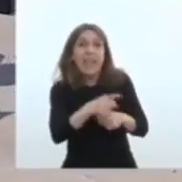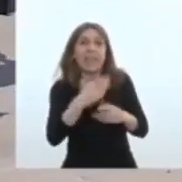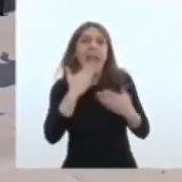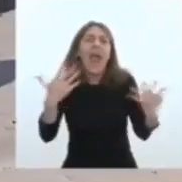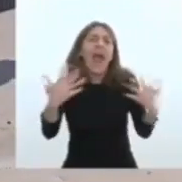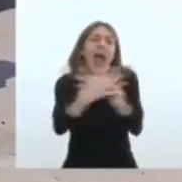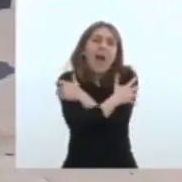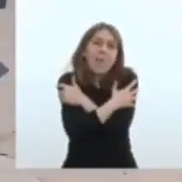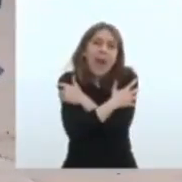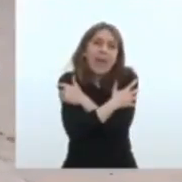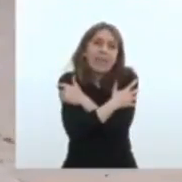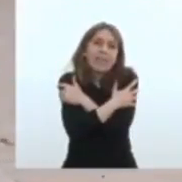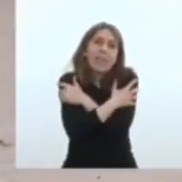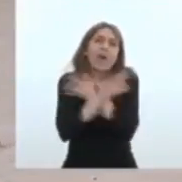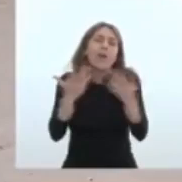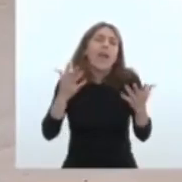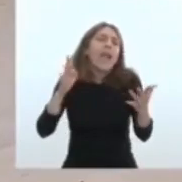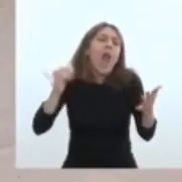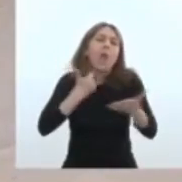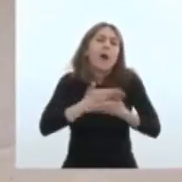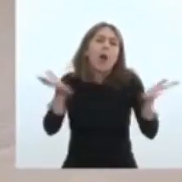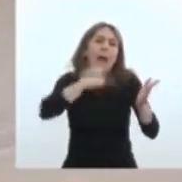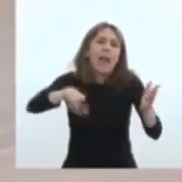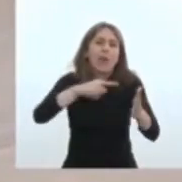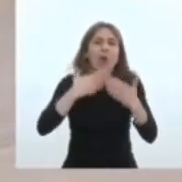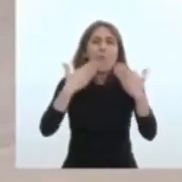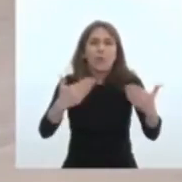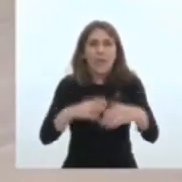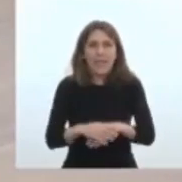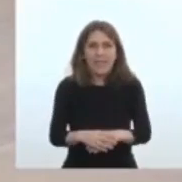abrazó y lo mejor para todos gracias